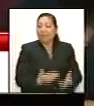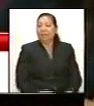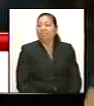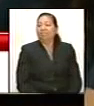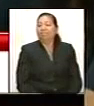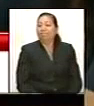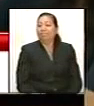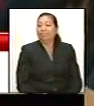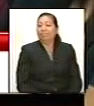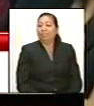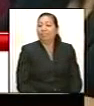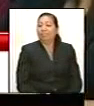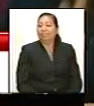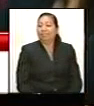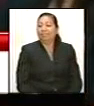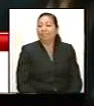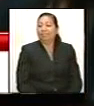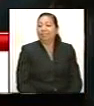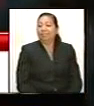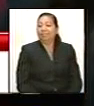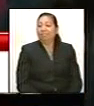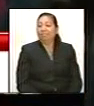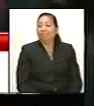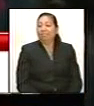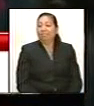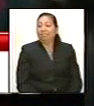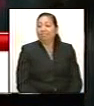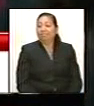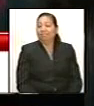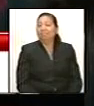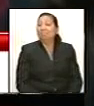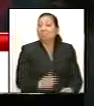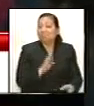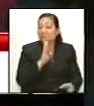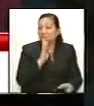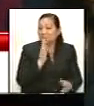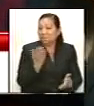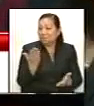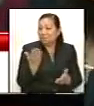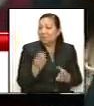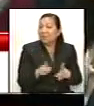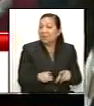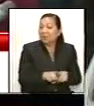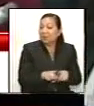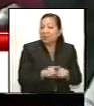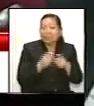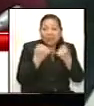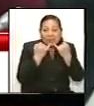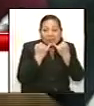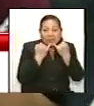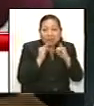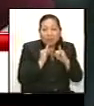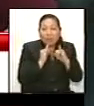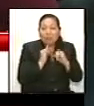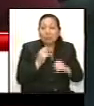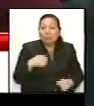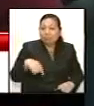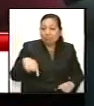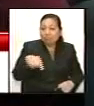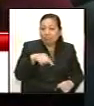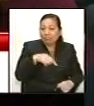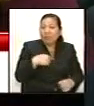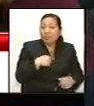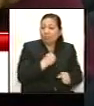por la grata intervención, ¿no? Y también por el informe. Nosotros ahorita